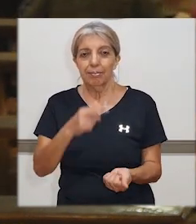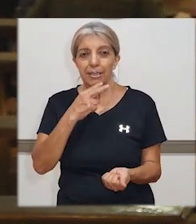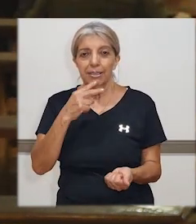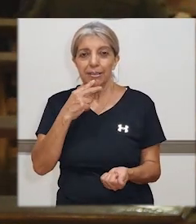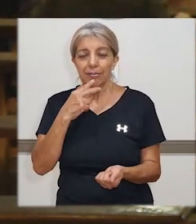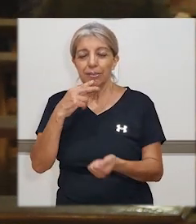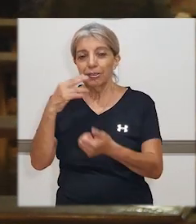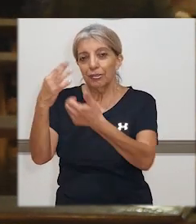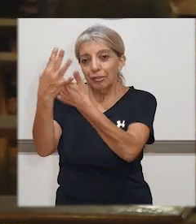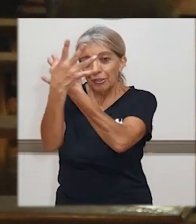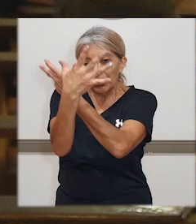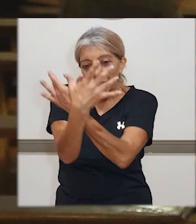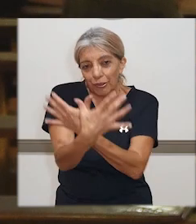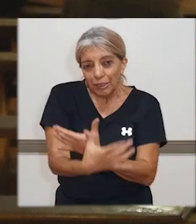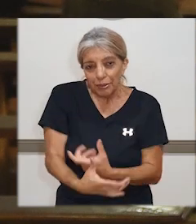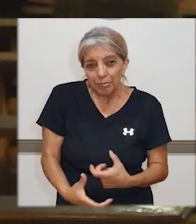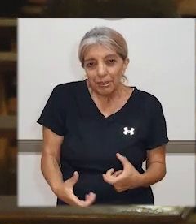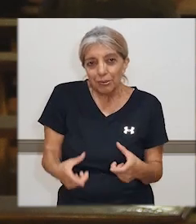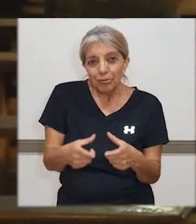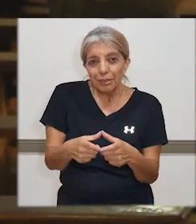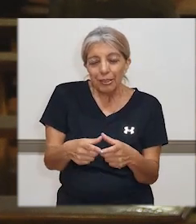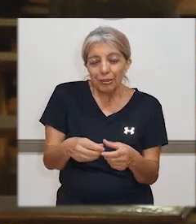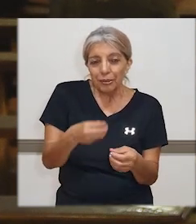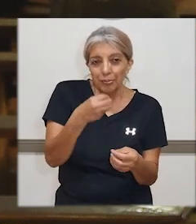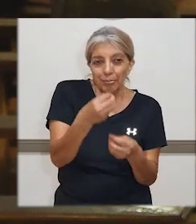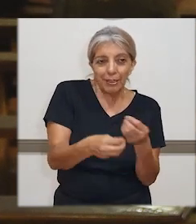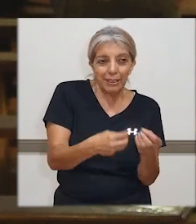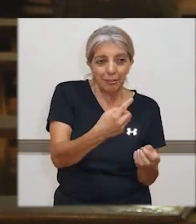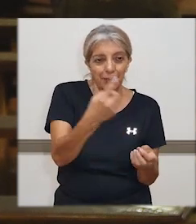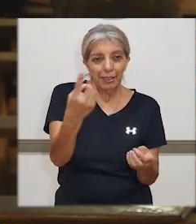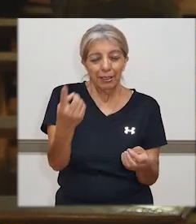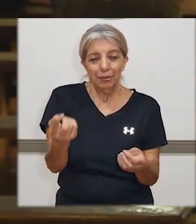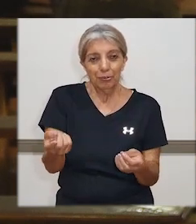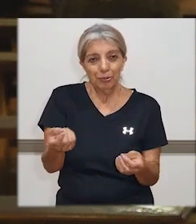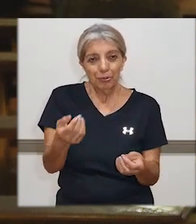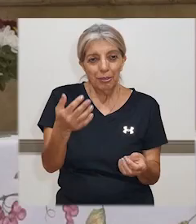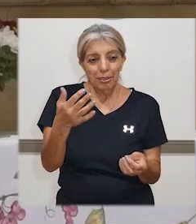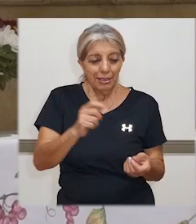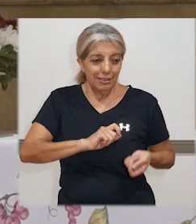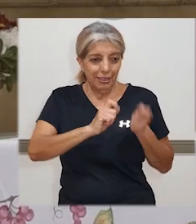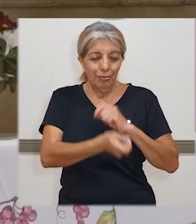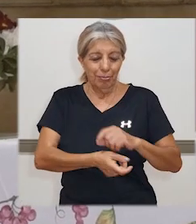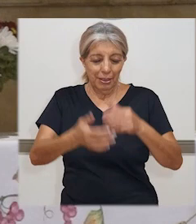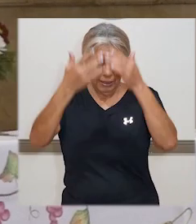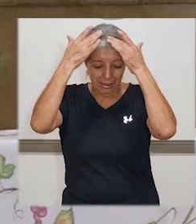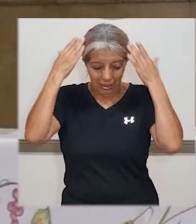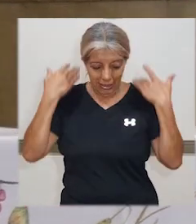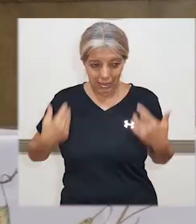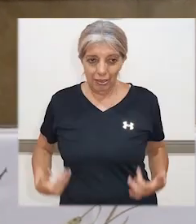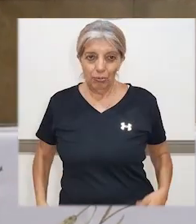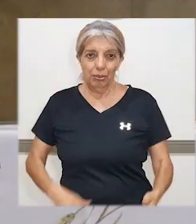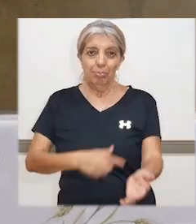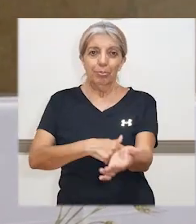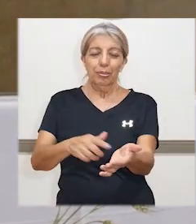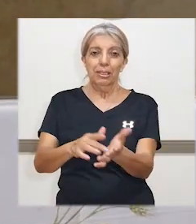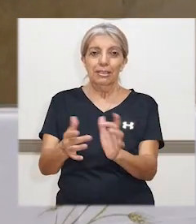estos dones con la efusión de tu Espíritu, de manera que se conviertan para nosotros en el cuerpo y la